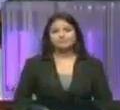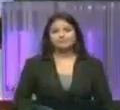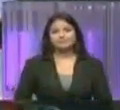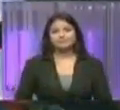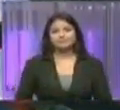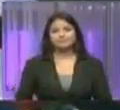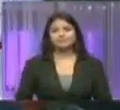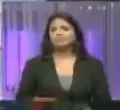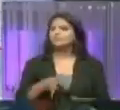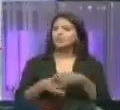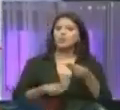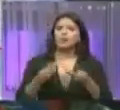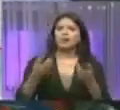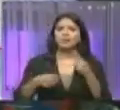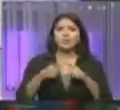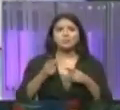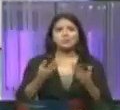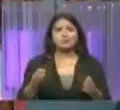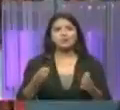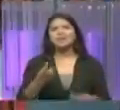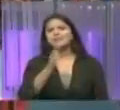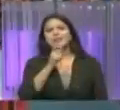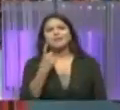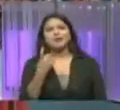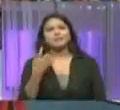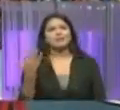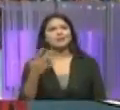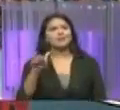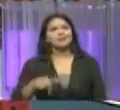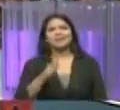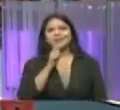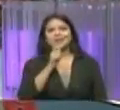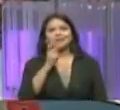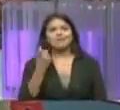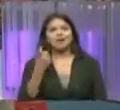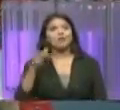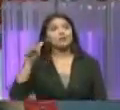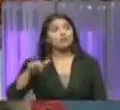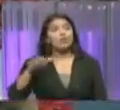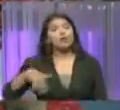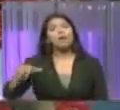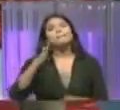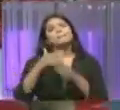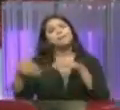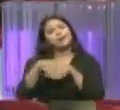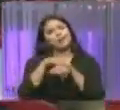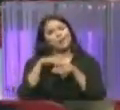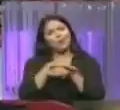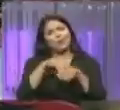¿Cómo va la cosa? ¿Qué falta? Bueno, todo esto, me perdonan.